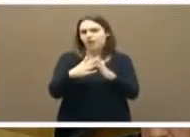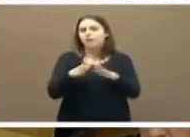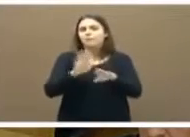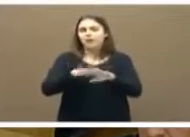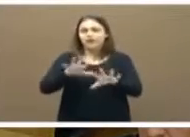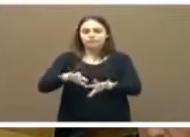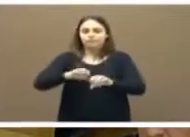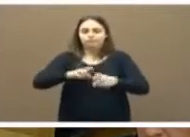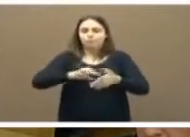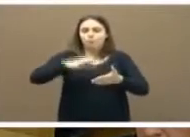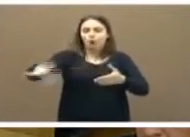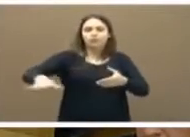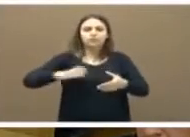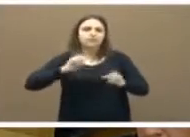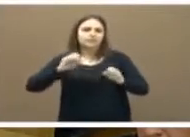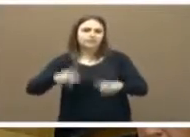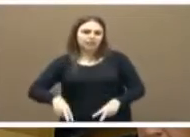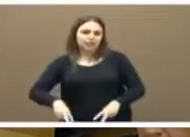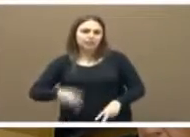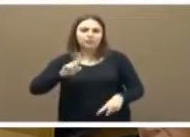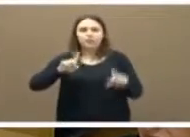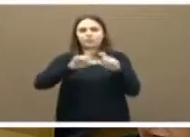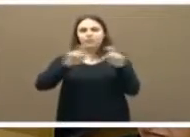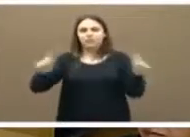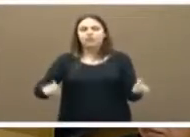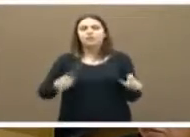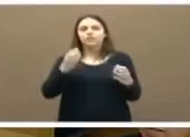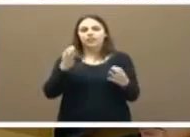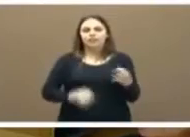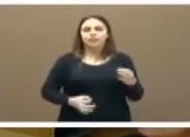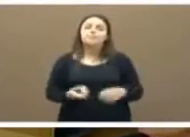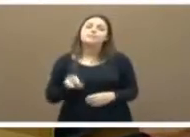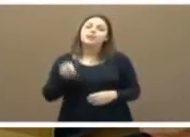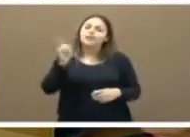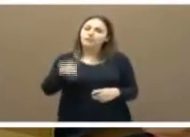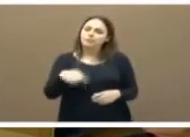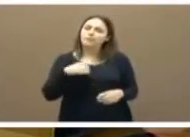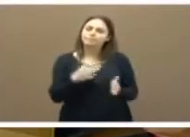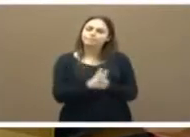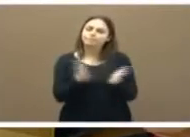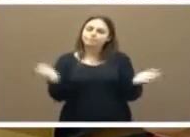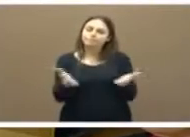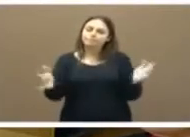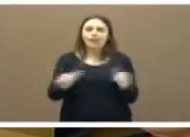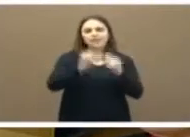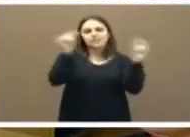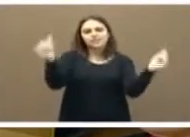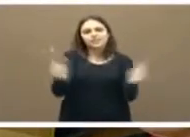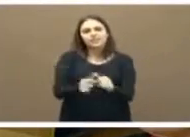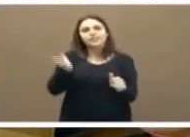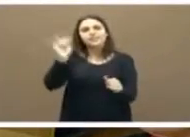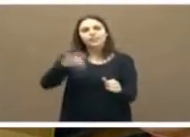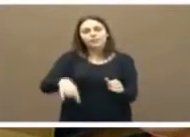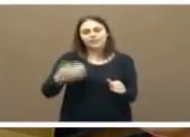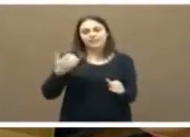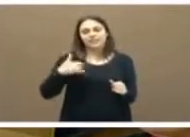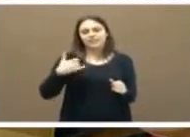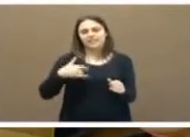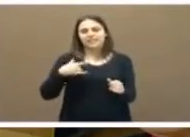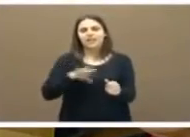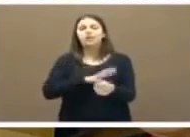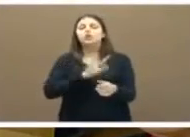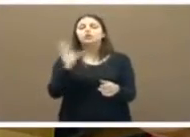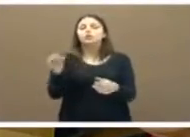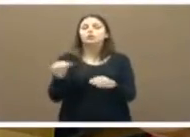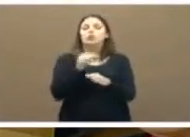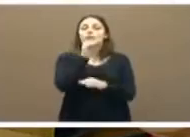expropiación del usufructo temporal a entidades financieras. También hemos puesto en marcha el diseño y la implantación de un nuevo subvención de